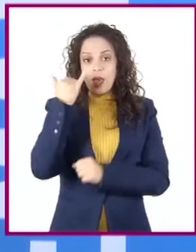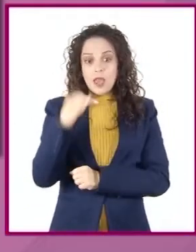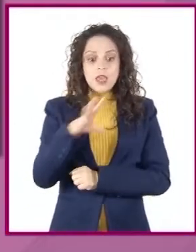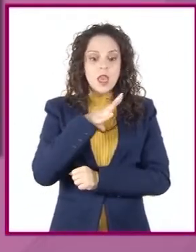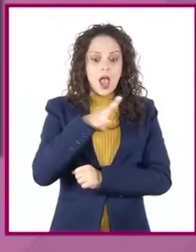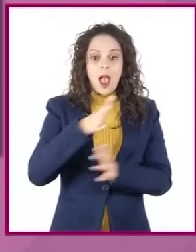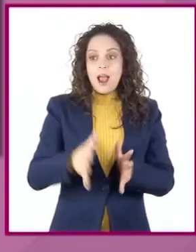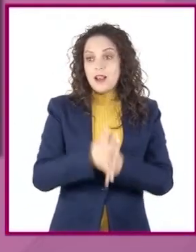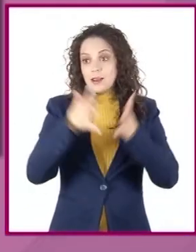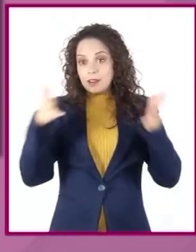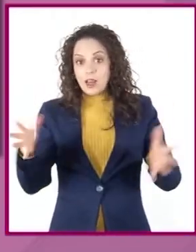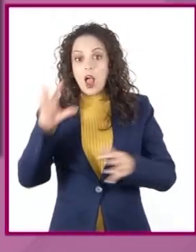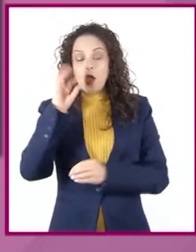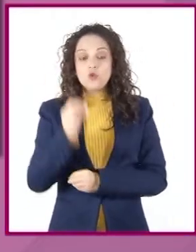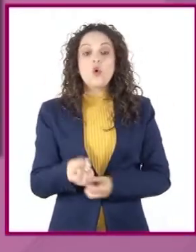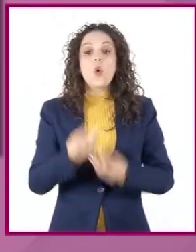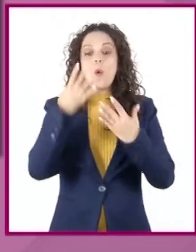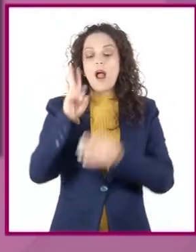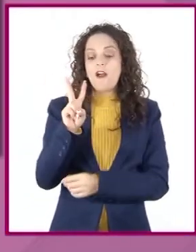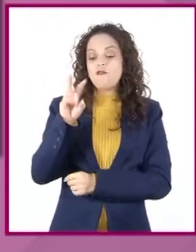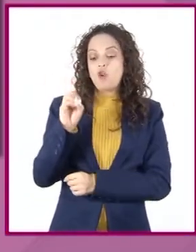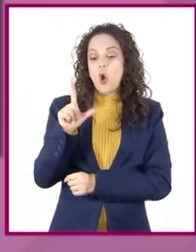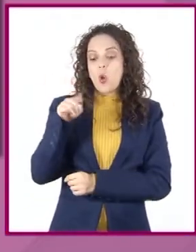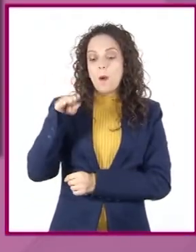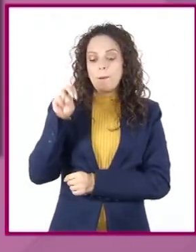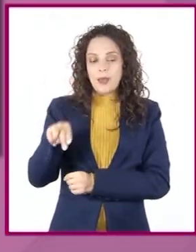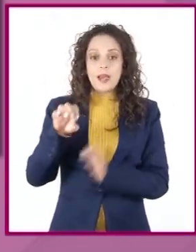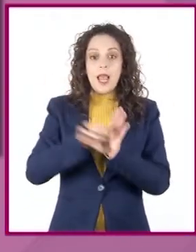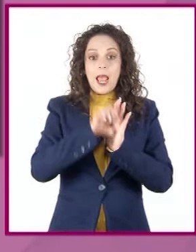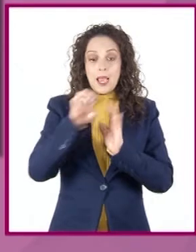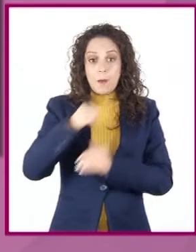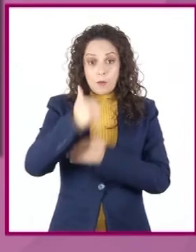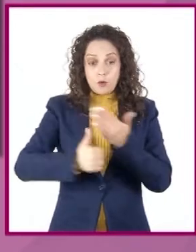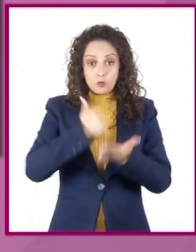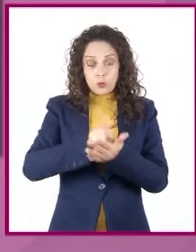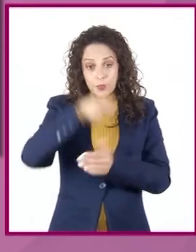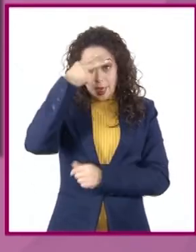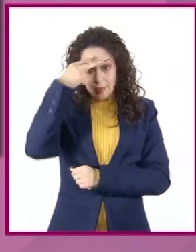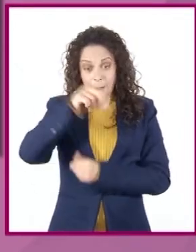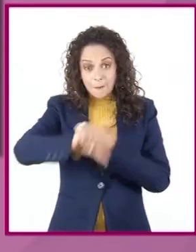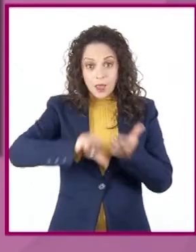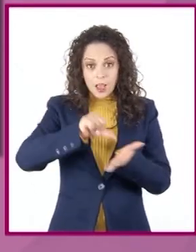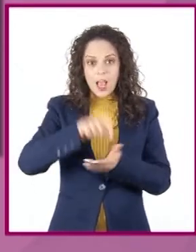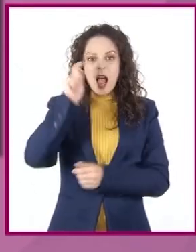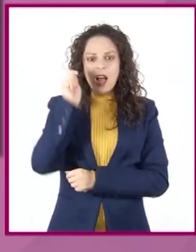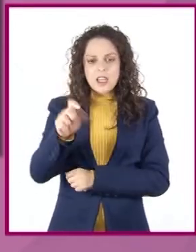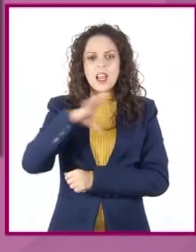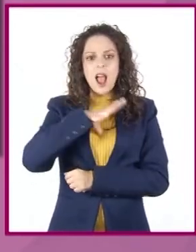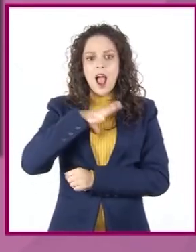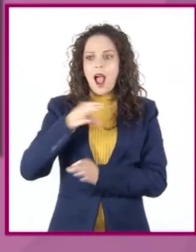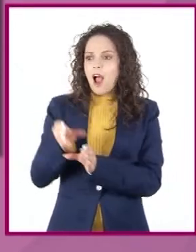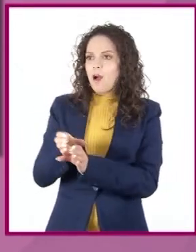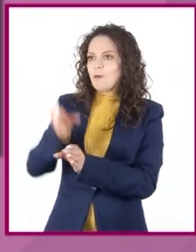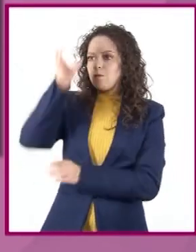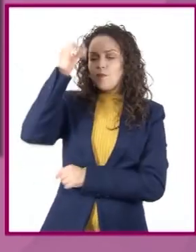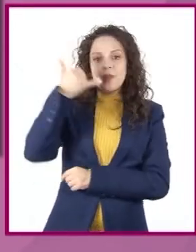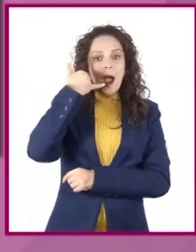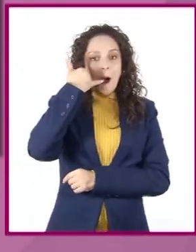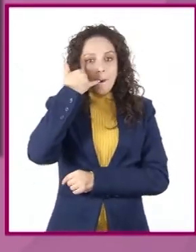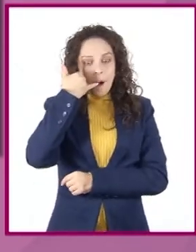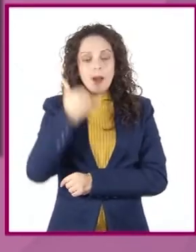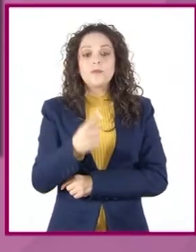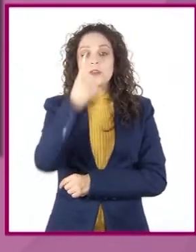contener. Por ejemplo, en el corazón de la Ciudad de México se halla la Torre Latinoamericana, que tiene una altura de más